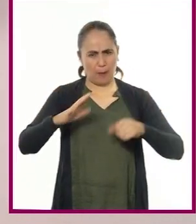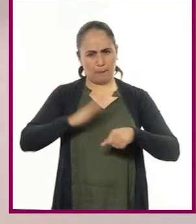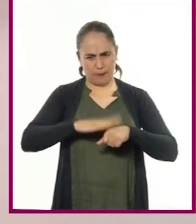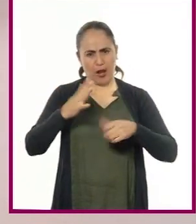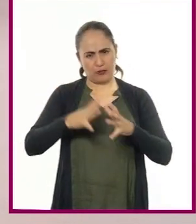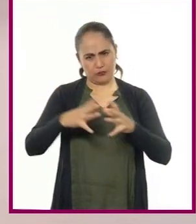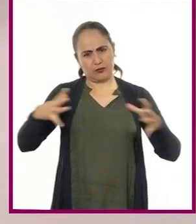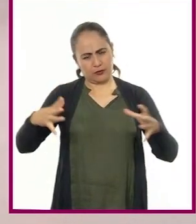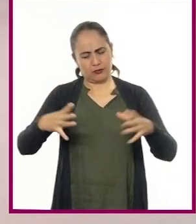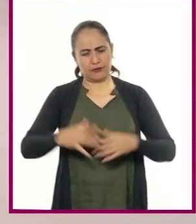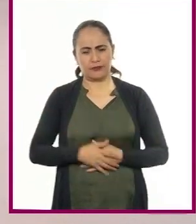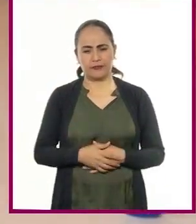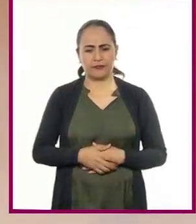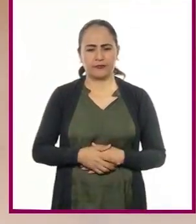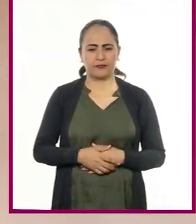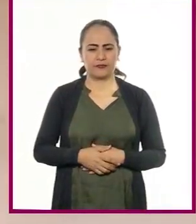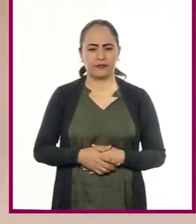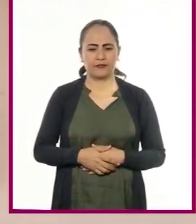fácil. Sí.